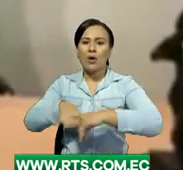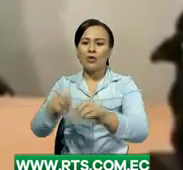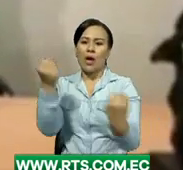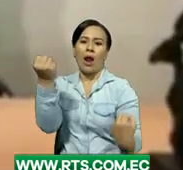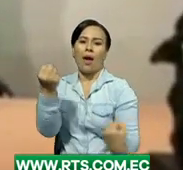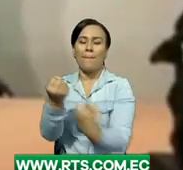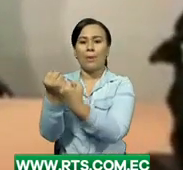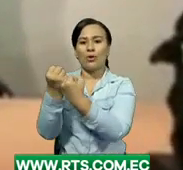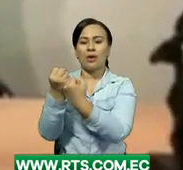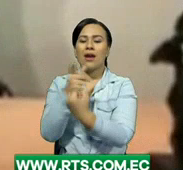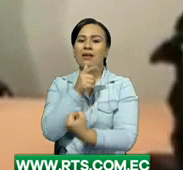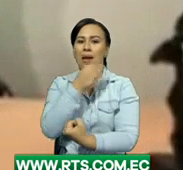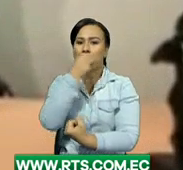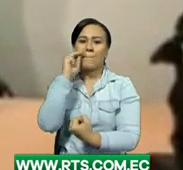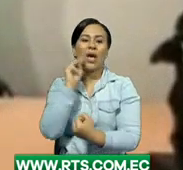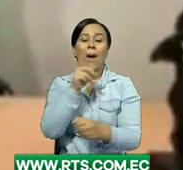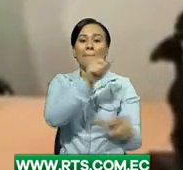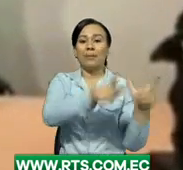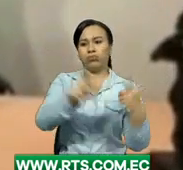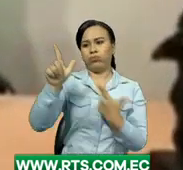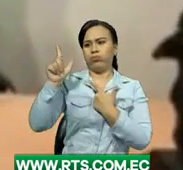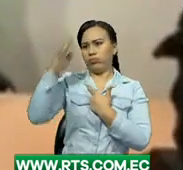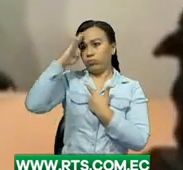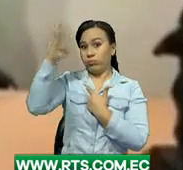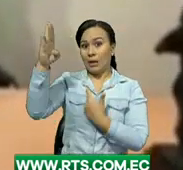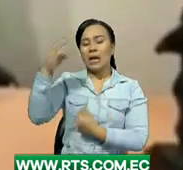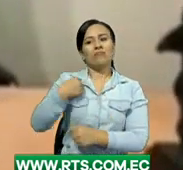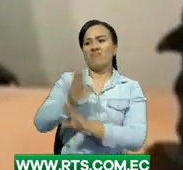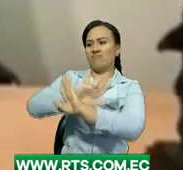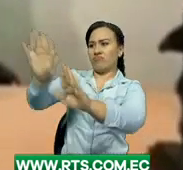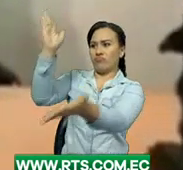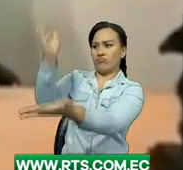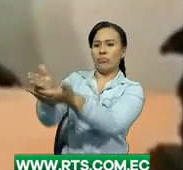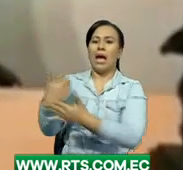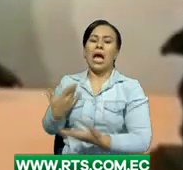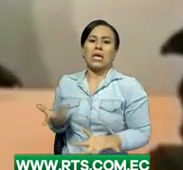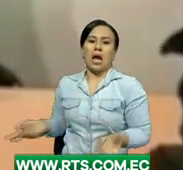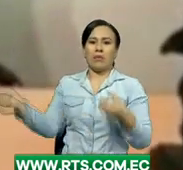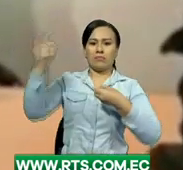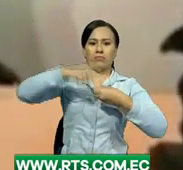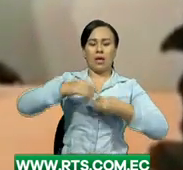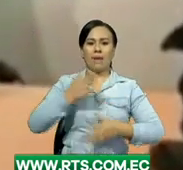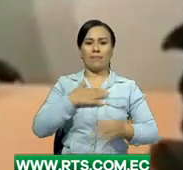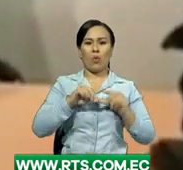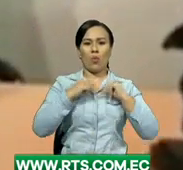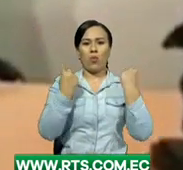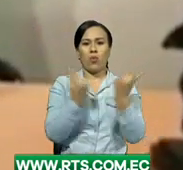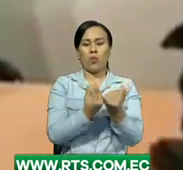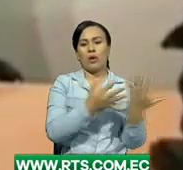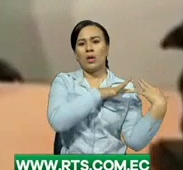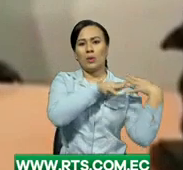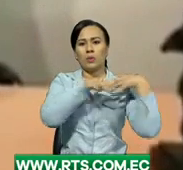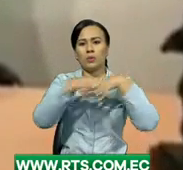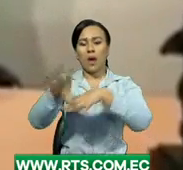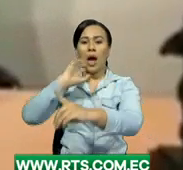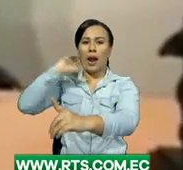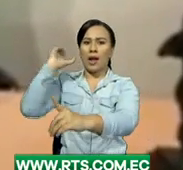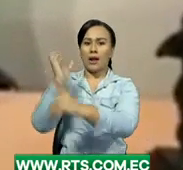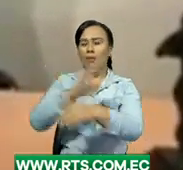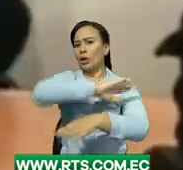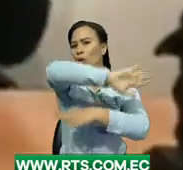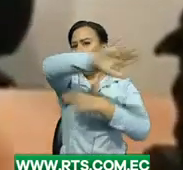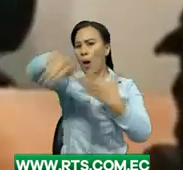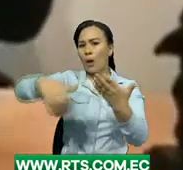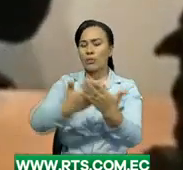Continuamos en las calles, en los puntos de concentración que hemos determinado y definido en todo el territorio nacional. A lo largo y ancho de Venezuela